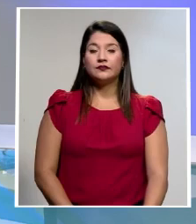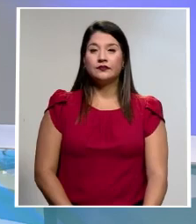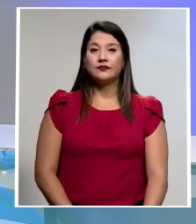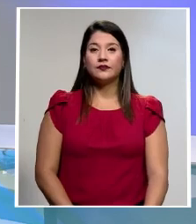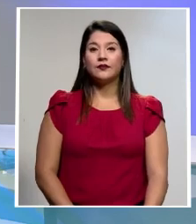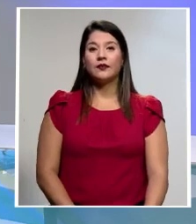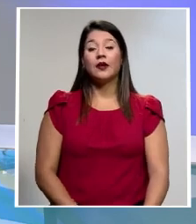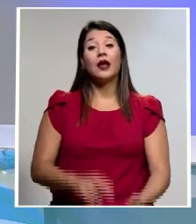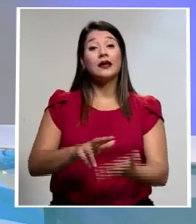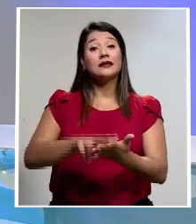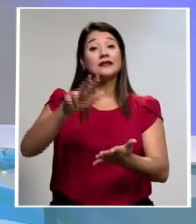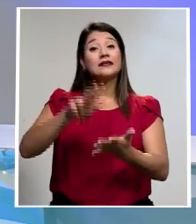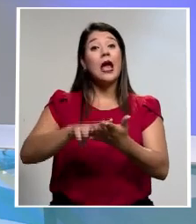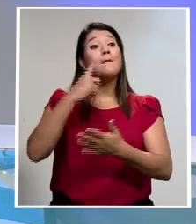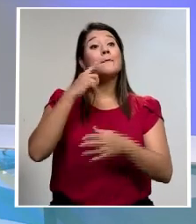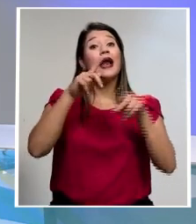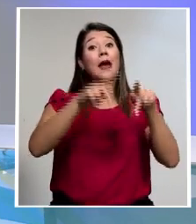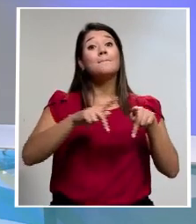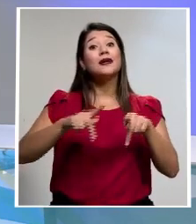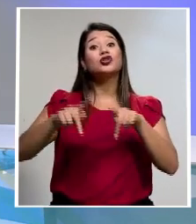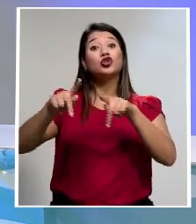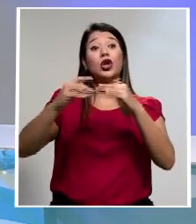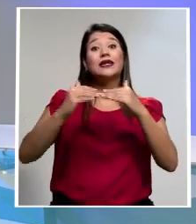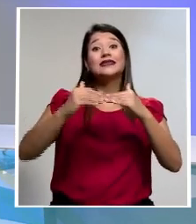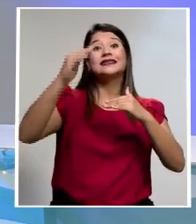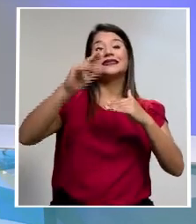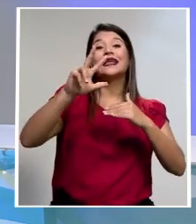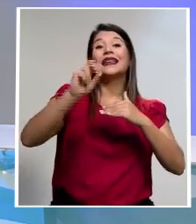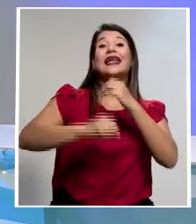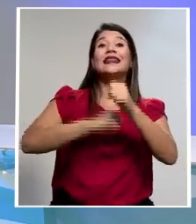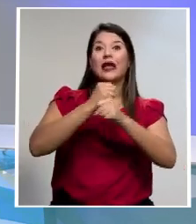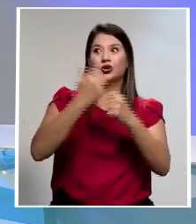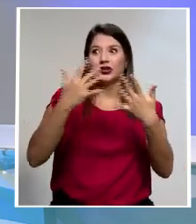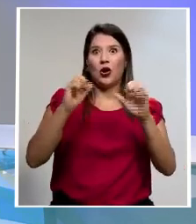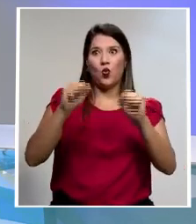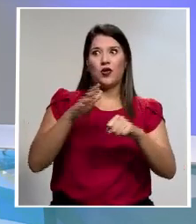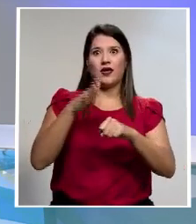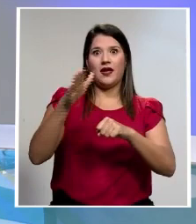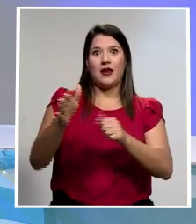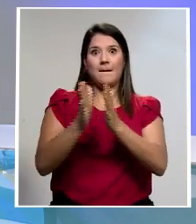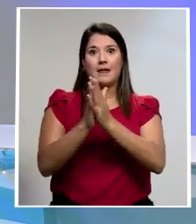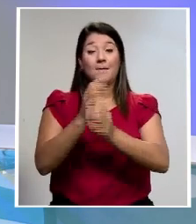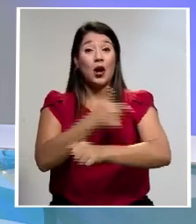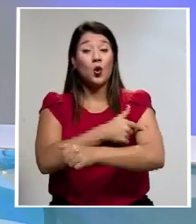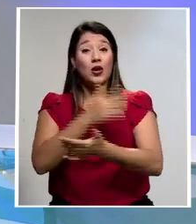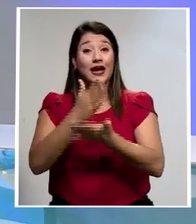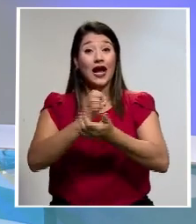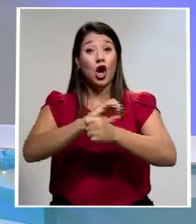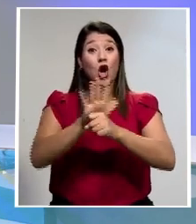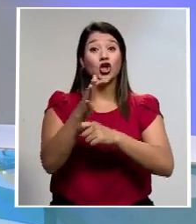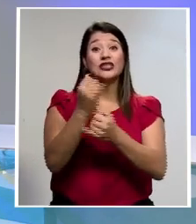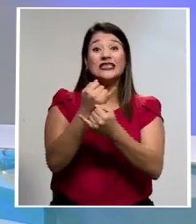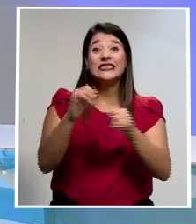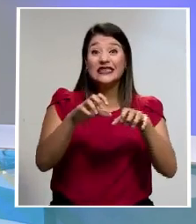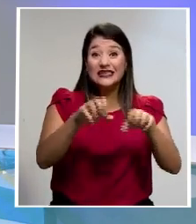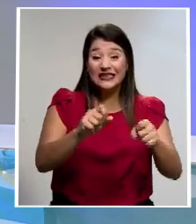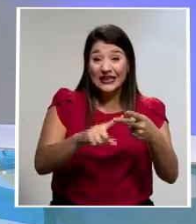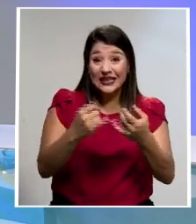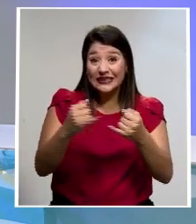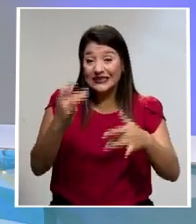El aval para que las personas mayores de 30 años pudieran vacunarse contra la COVID-19 sin cita previa y